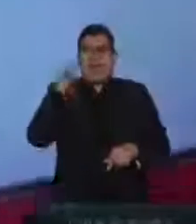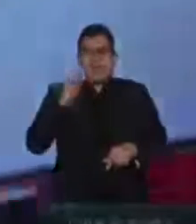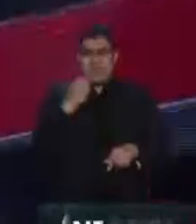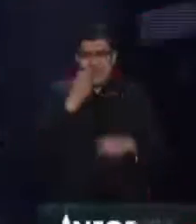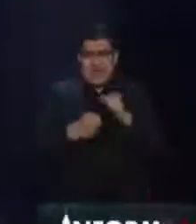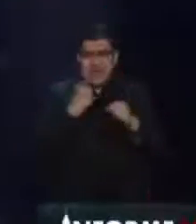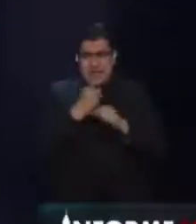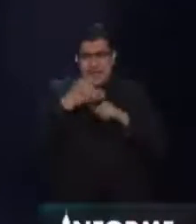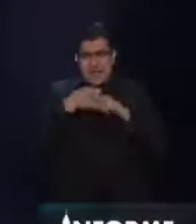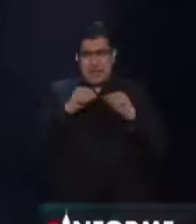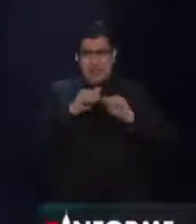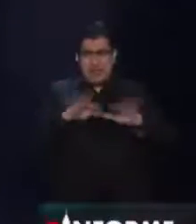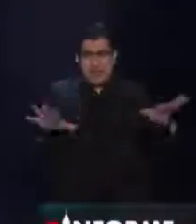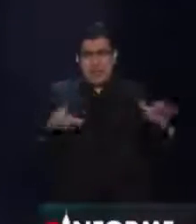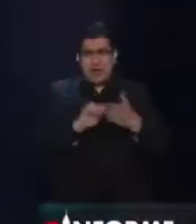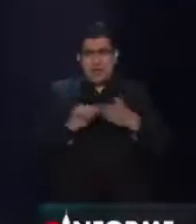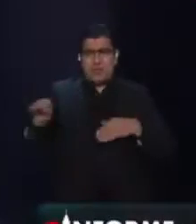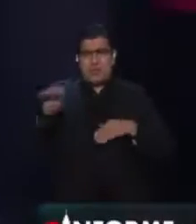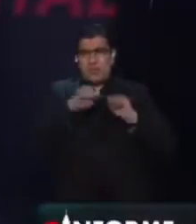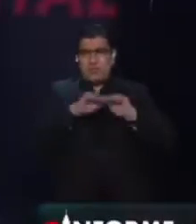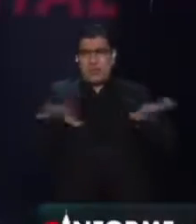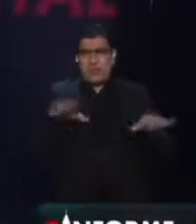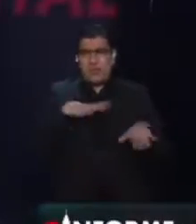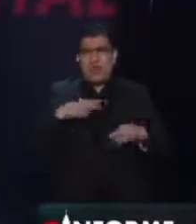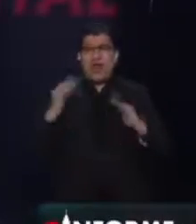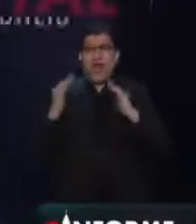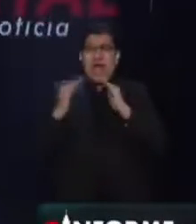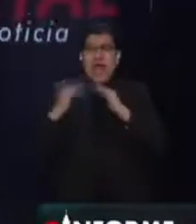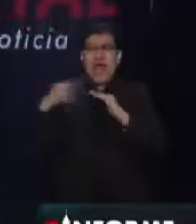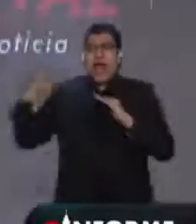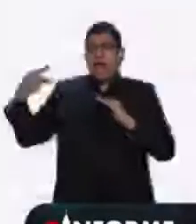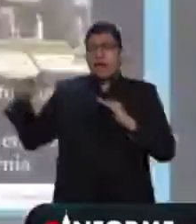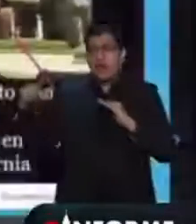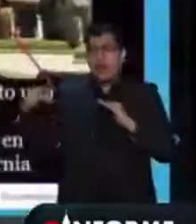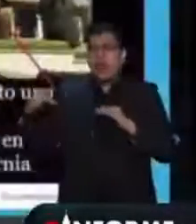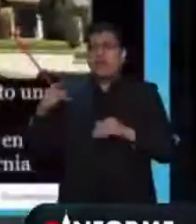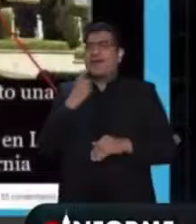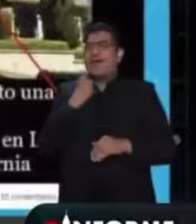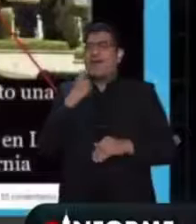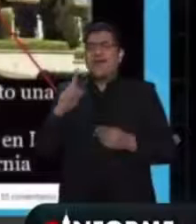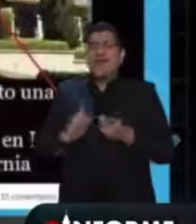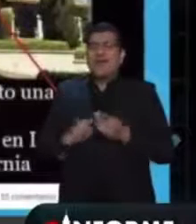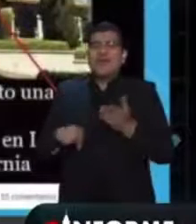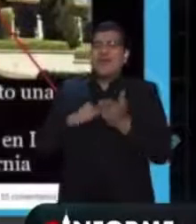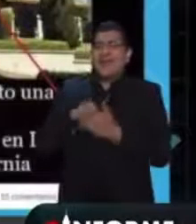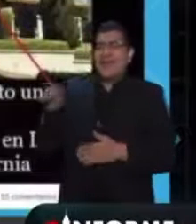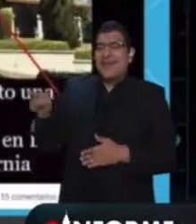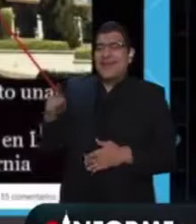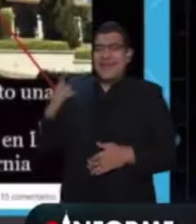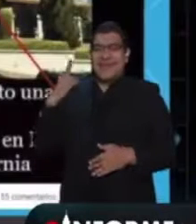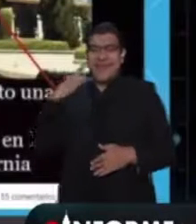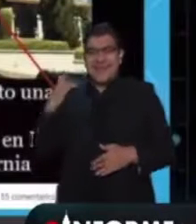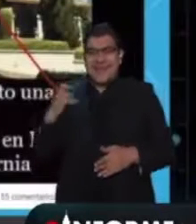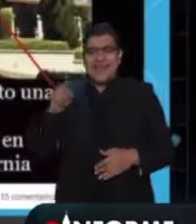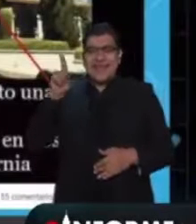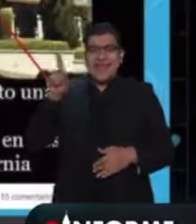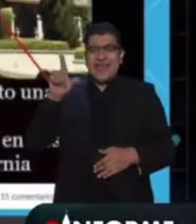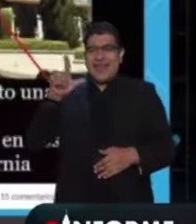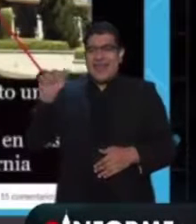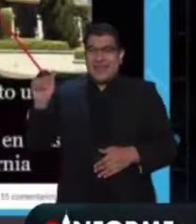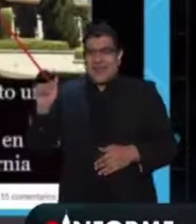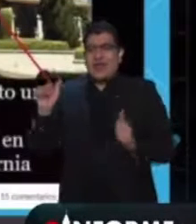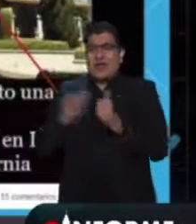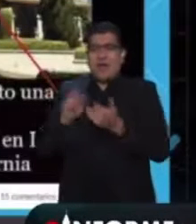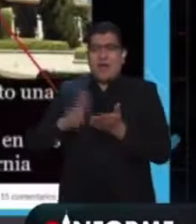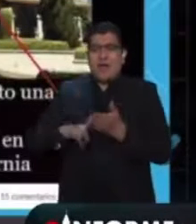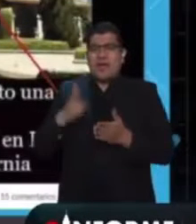este año circula en redes sociales una imagen sobre la presunta casa del presidente López Obrador en California, en Los Ángeles, con